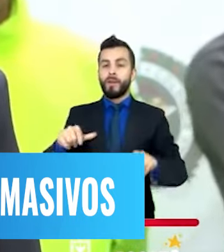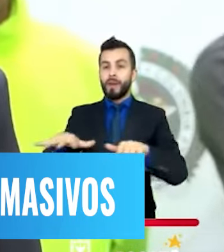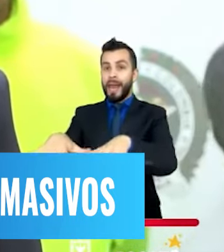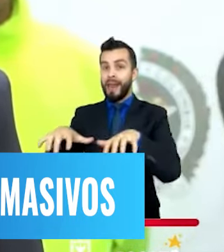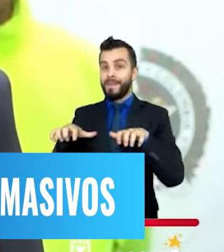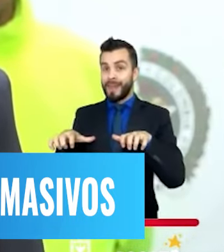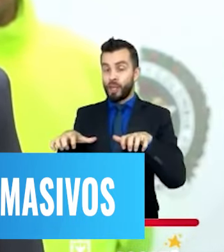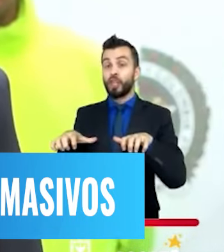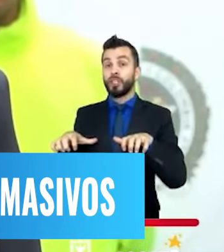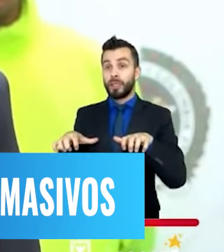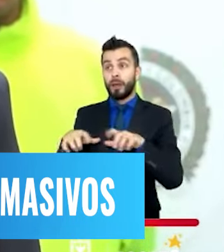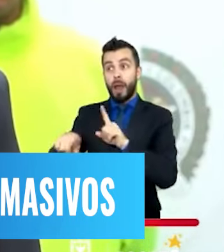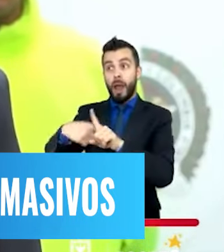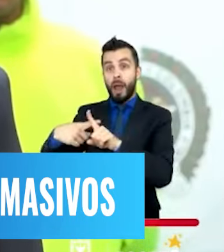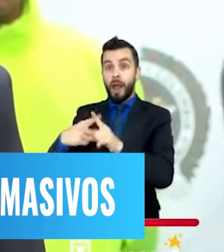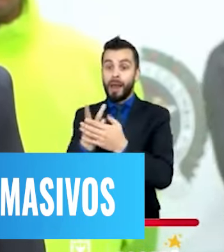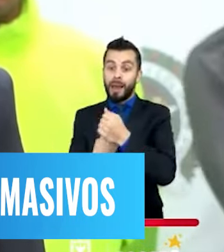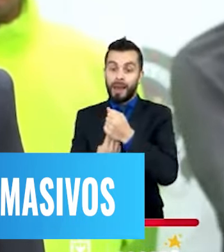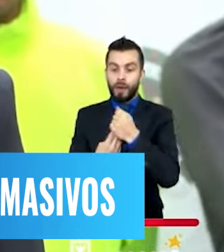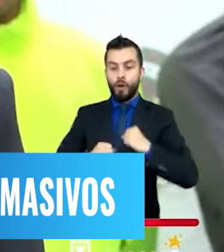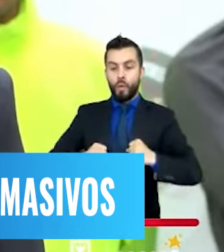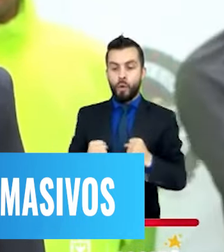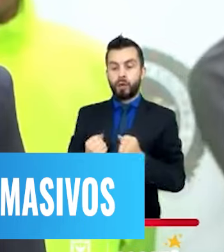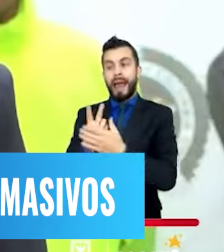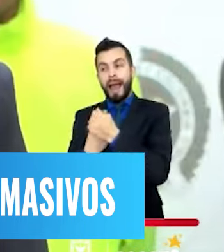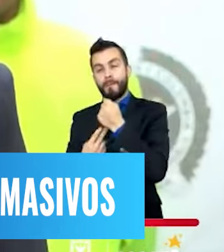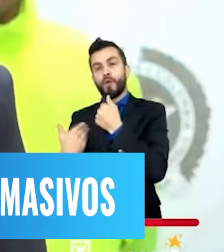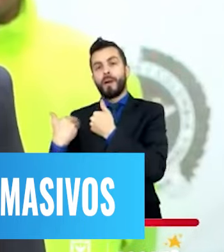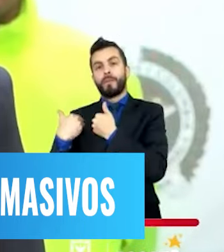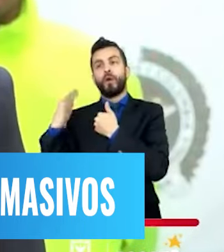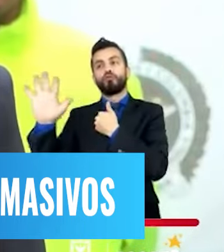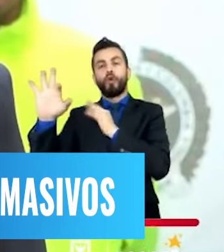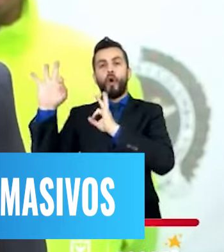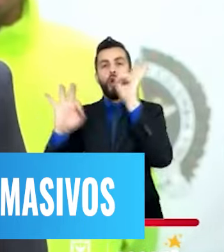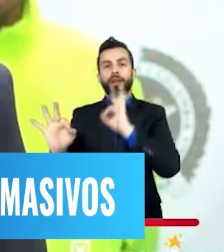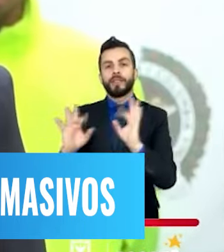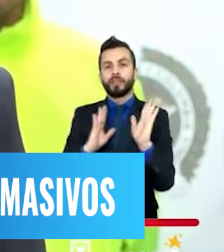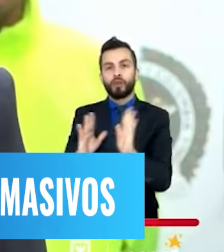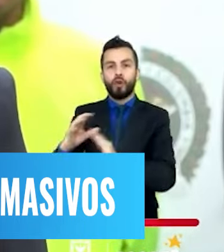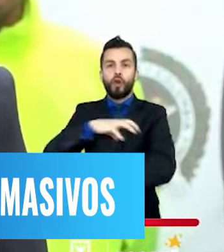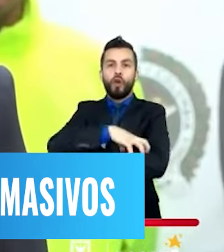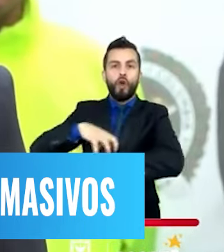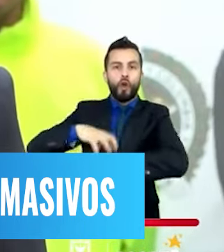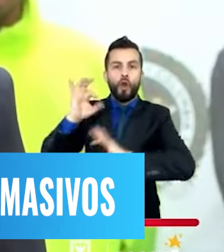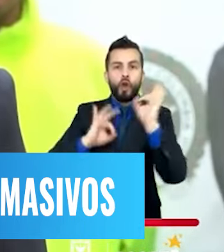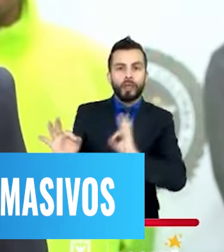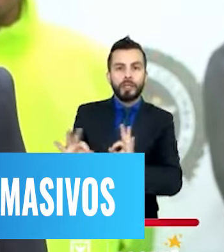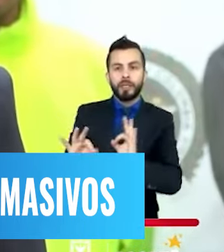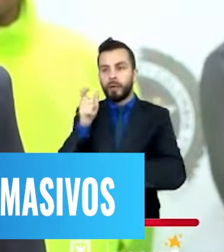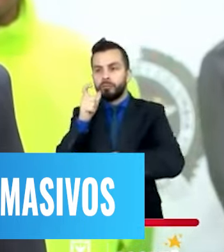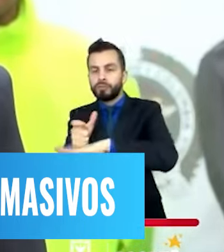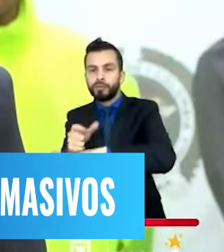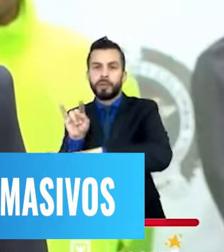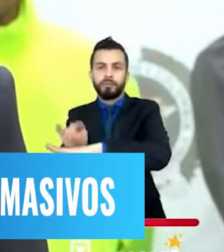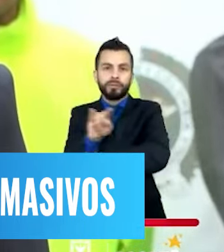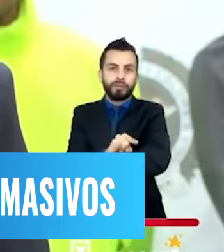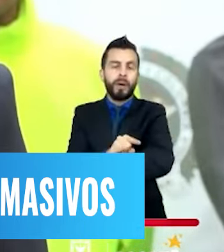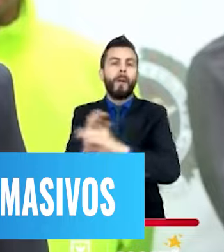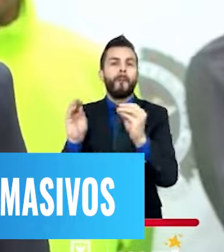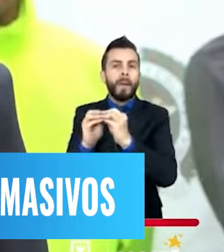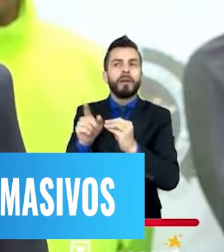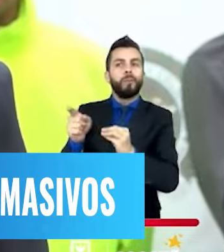una responsabilidad en lo que ocurre, en la organización, en la logística, en la revisión y en eventualmente los hechos que